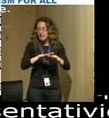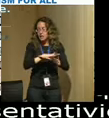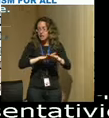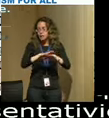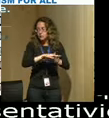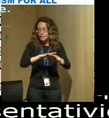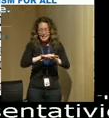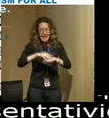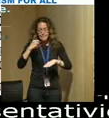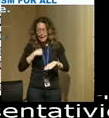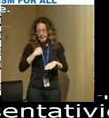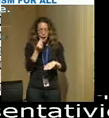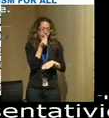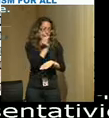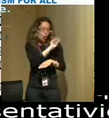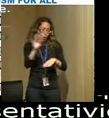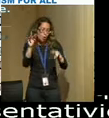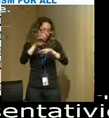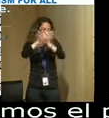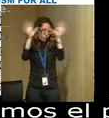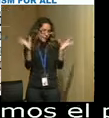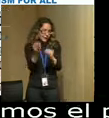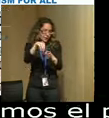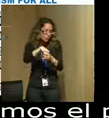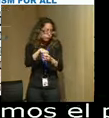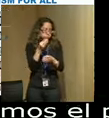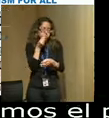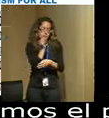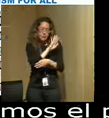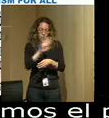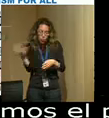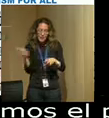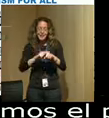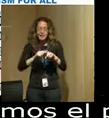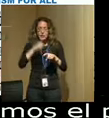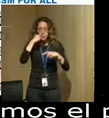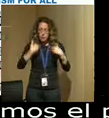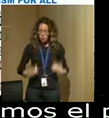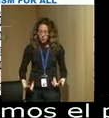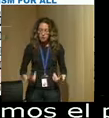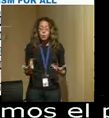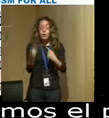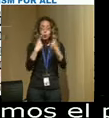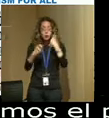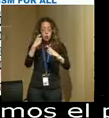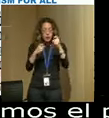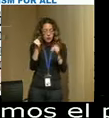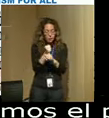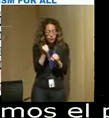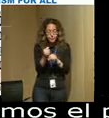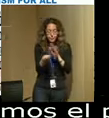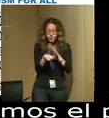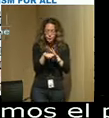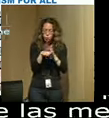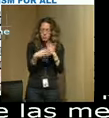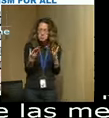nivel mundial que hay a nivel de características personales. Y curiosamente, cuando empezamos a trabajar el cuestionario, nos encontramos de que